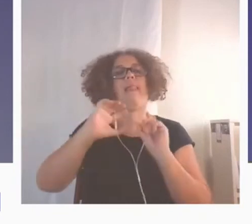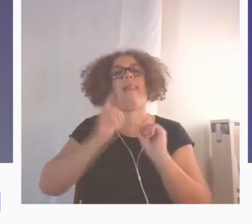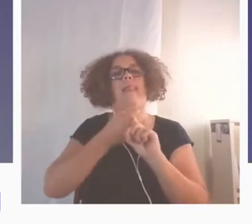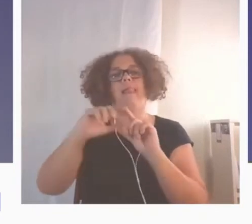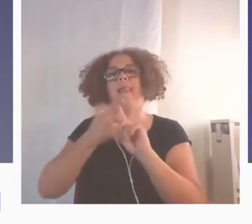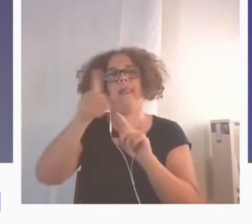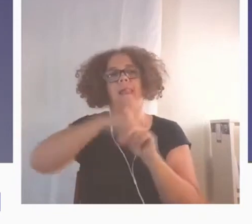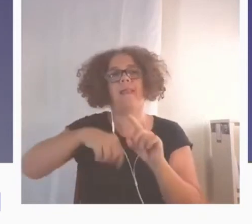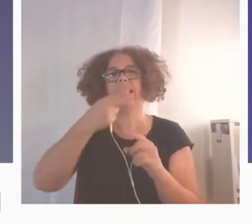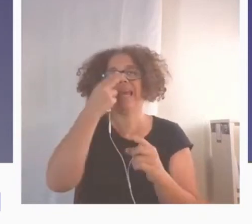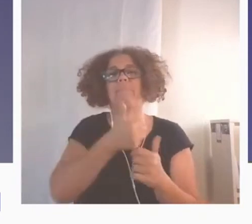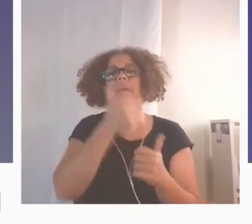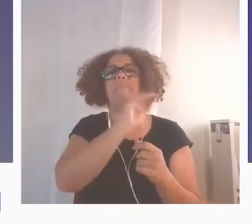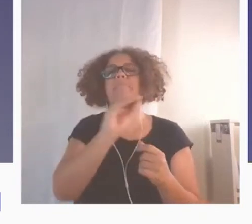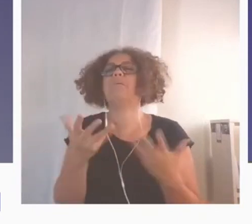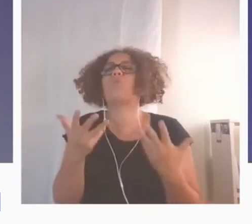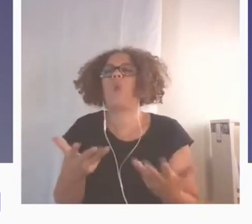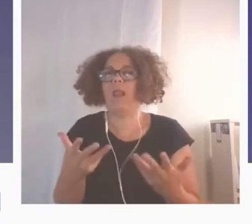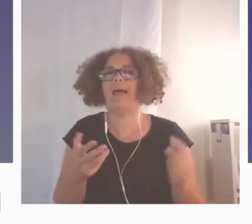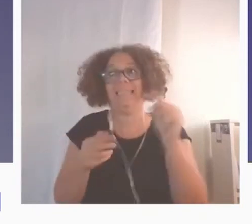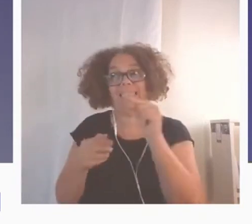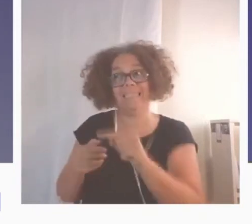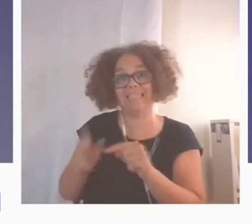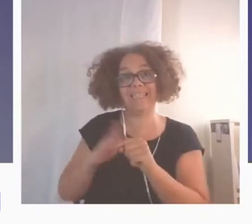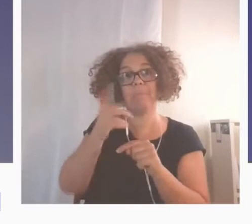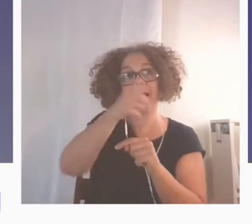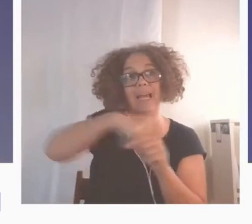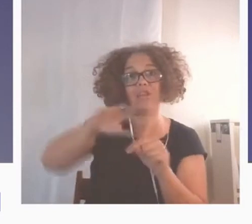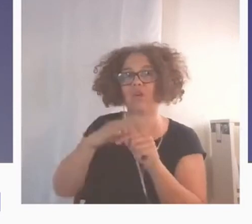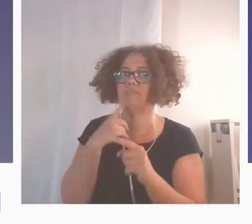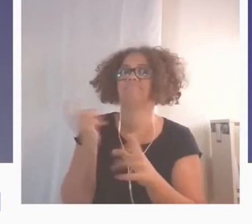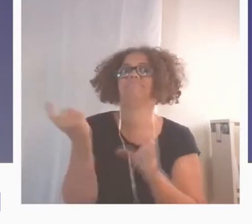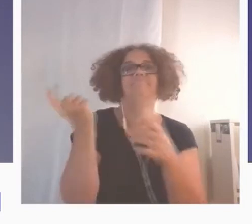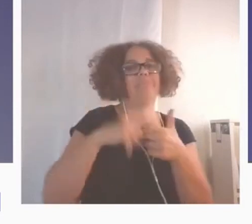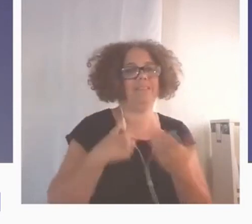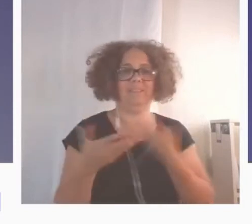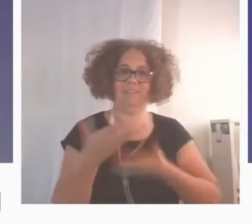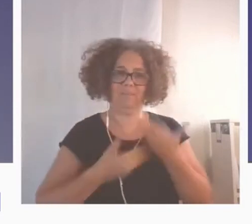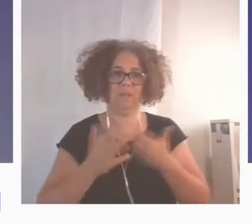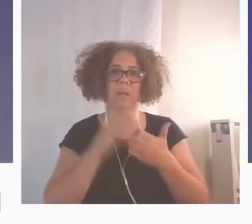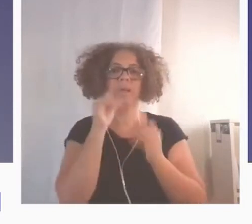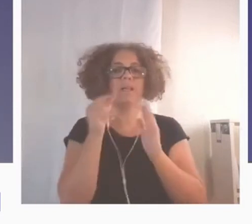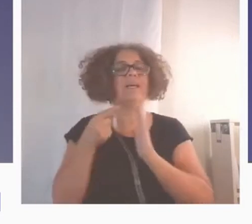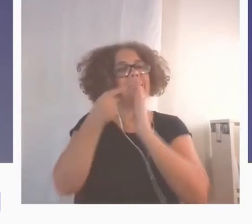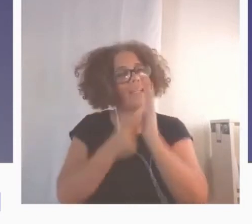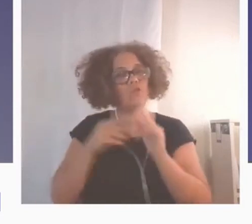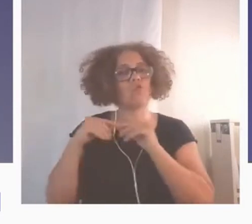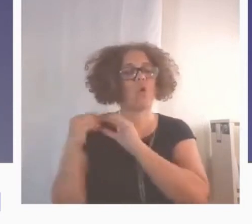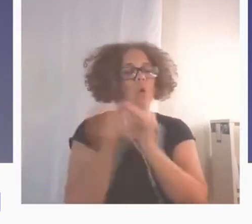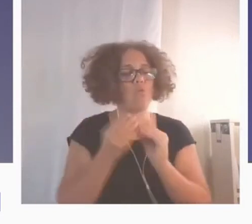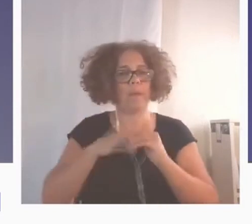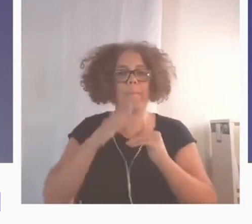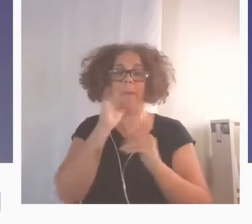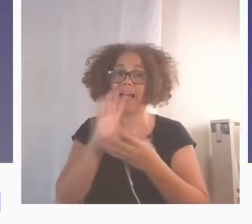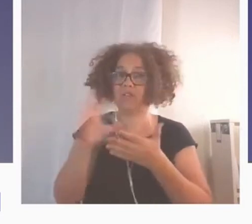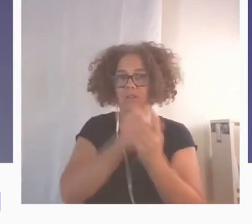interés común y en las que todas puedan aportar su granito de arena, ¿no? Ponerles esos retos comunes para que todas puedan ir trabajando a